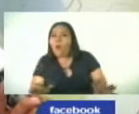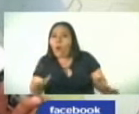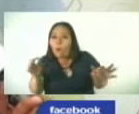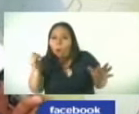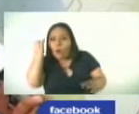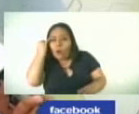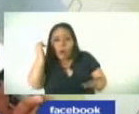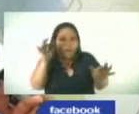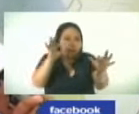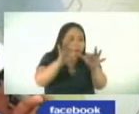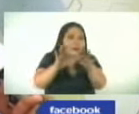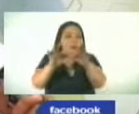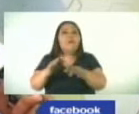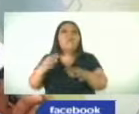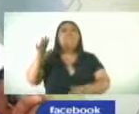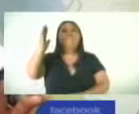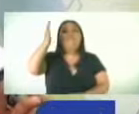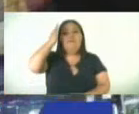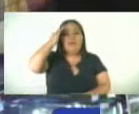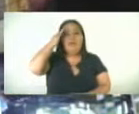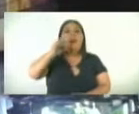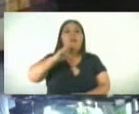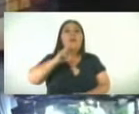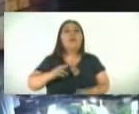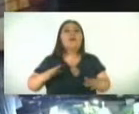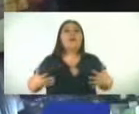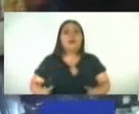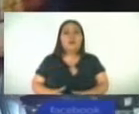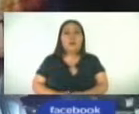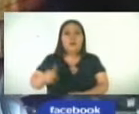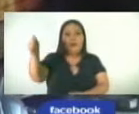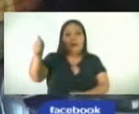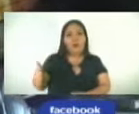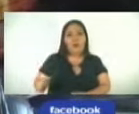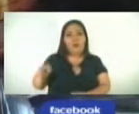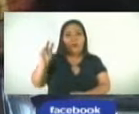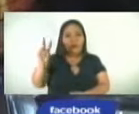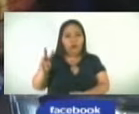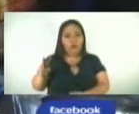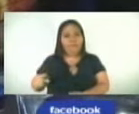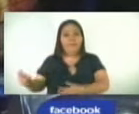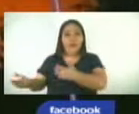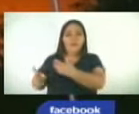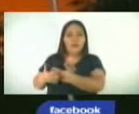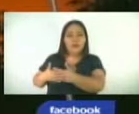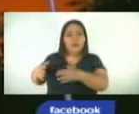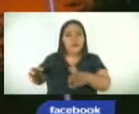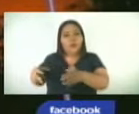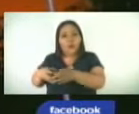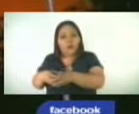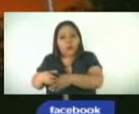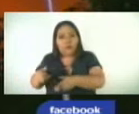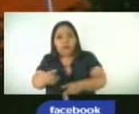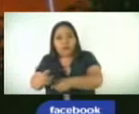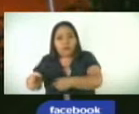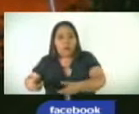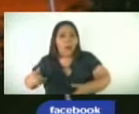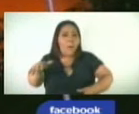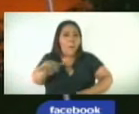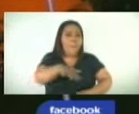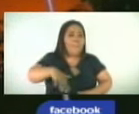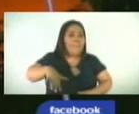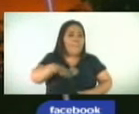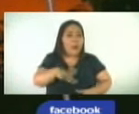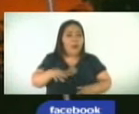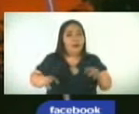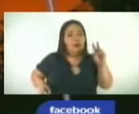que nos lleven a poder determinar esa exactitud. El 2 de agosto, instituciones de socorro fueron alertadas por un incendio de gran magnitud que consumió